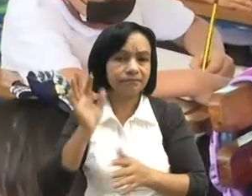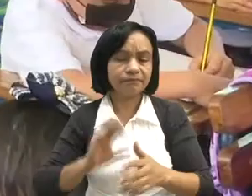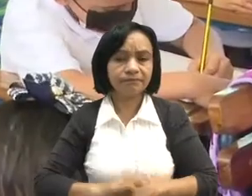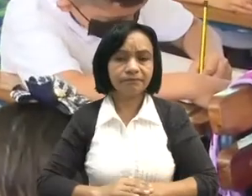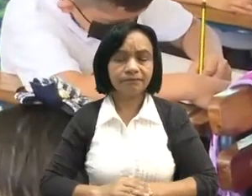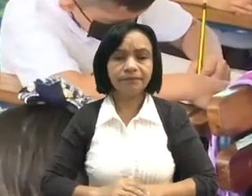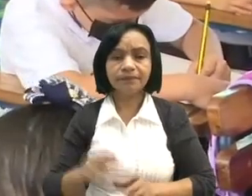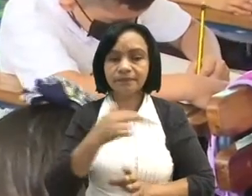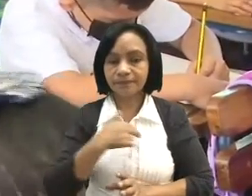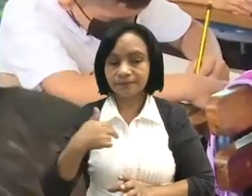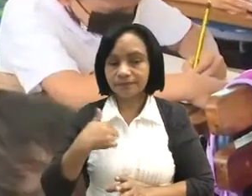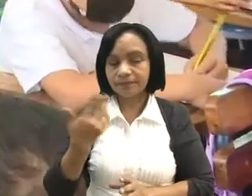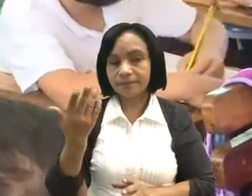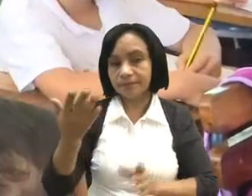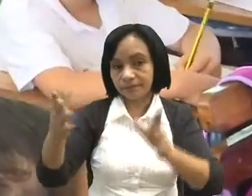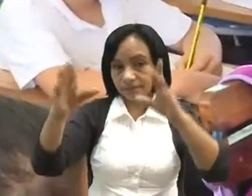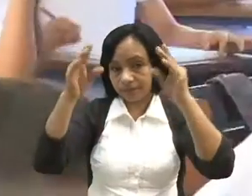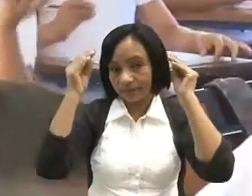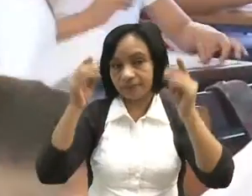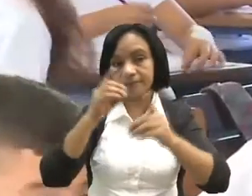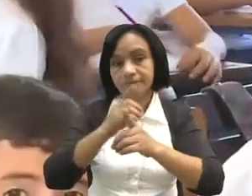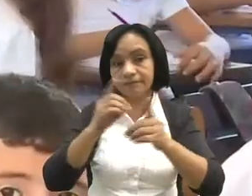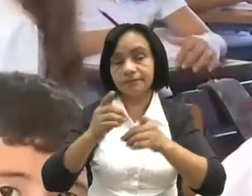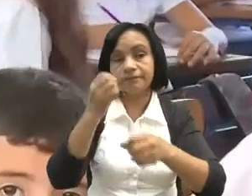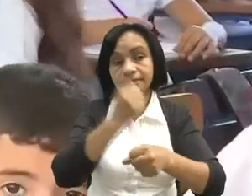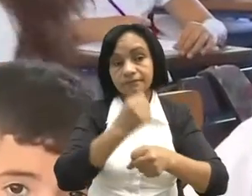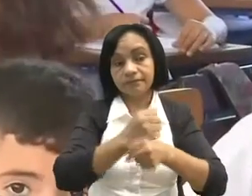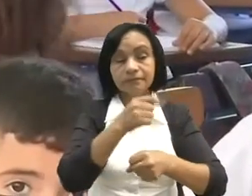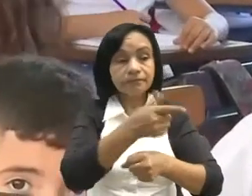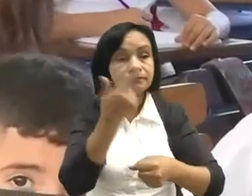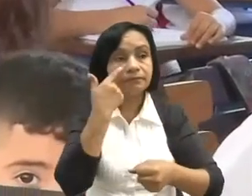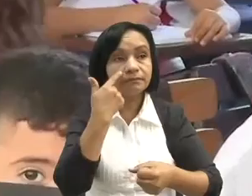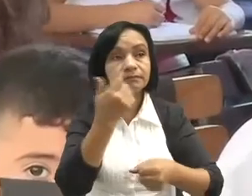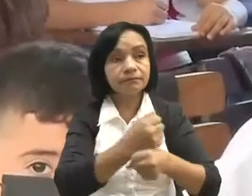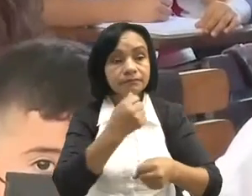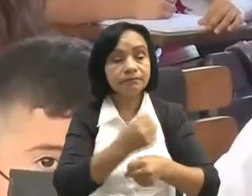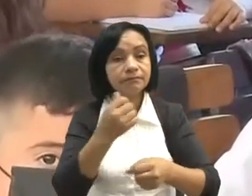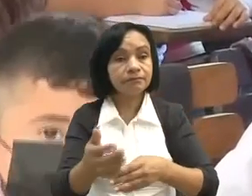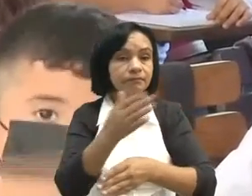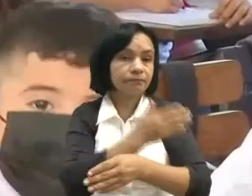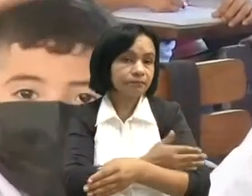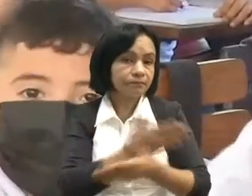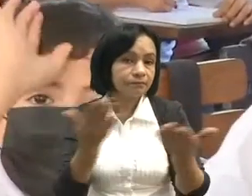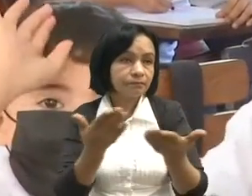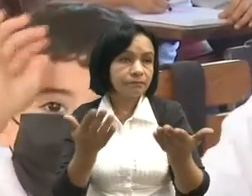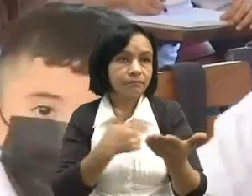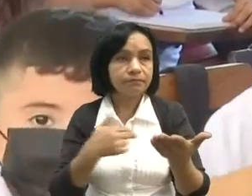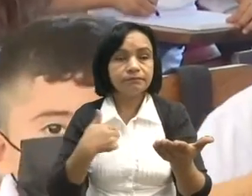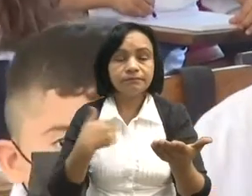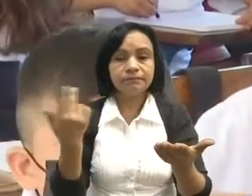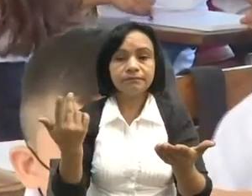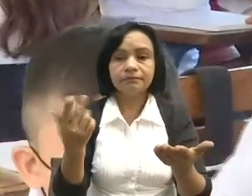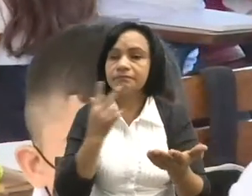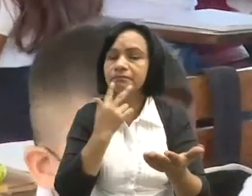para estar en curso de profesionalización debes de estar ejerciendo el magisterio. Antes era una forma también de ingresar